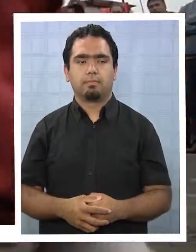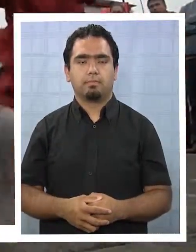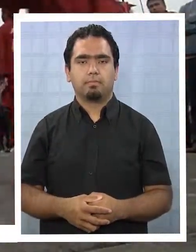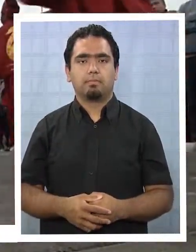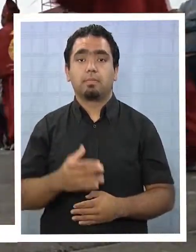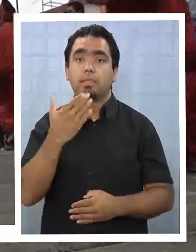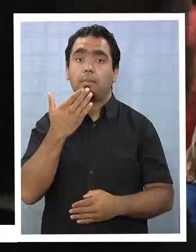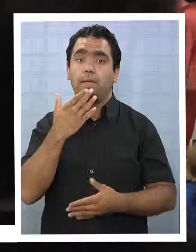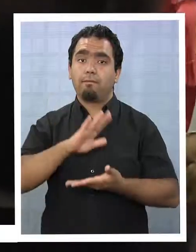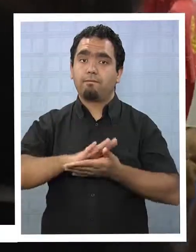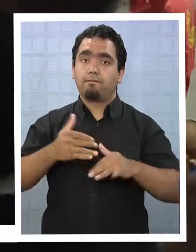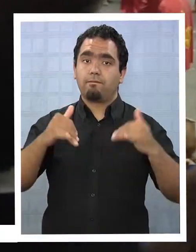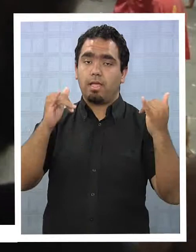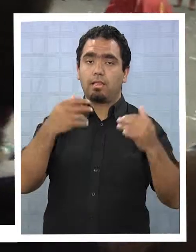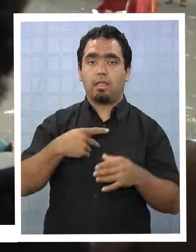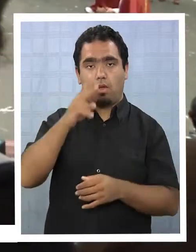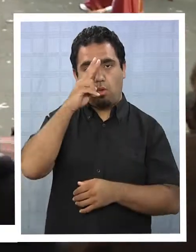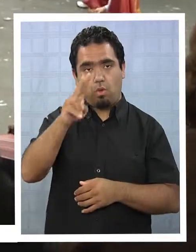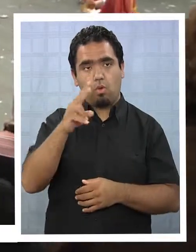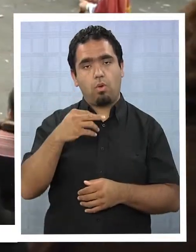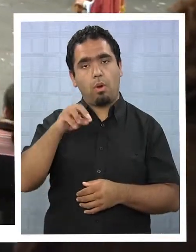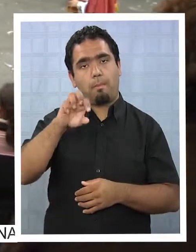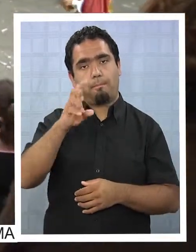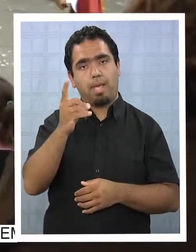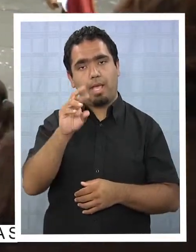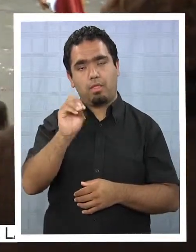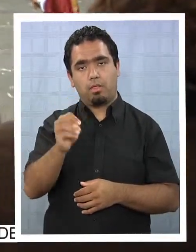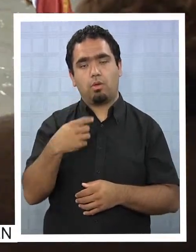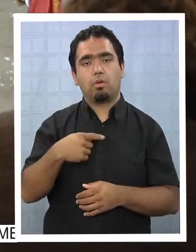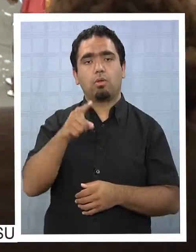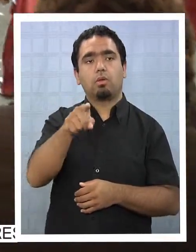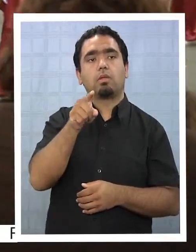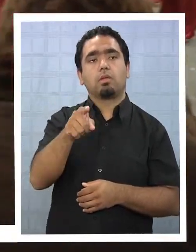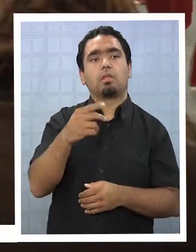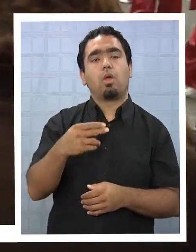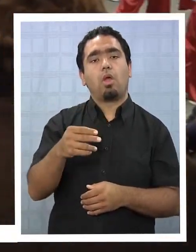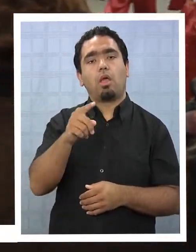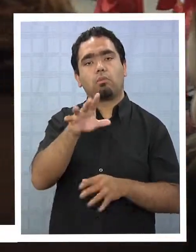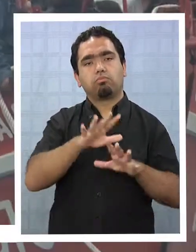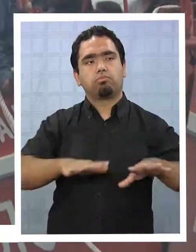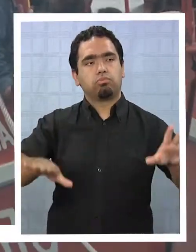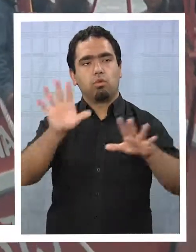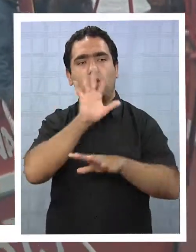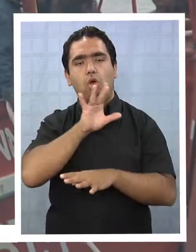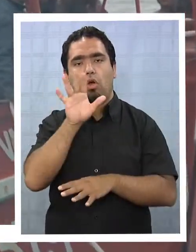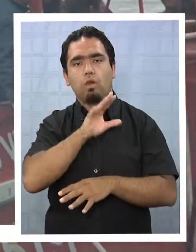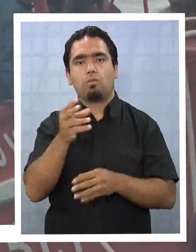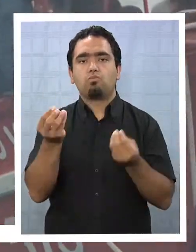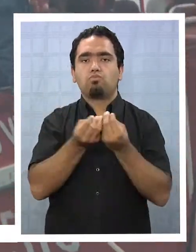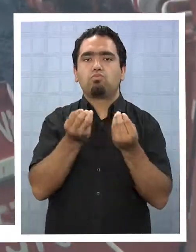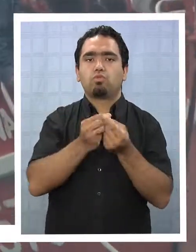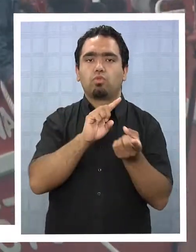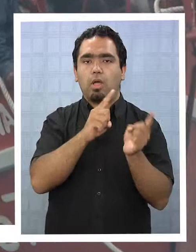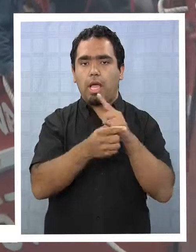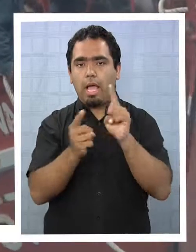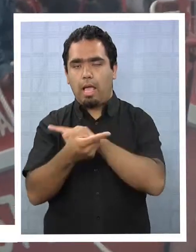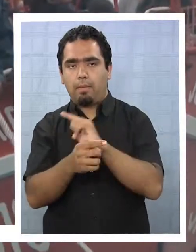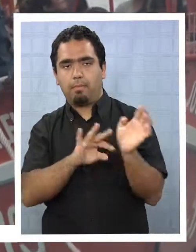Así también la fiesta en homenaje a su patrono, que aunque conserva su colorido, ha visto muchas